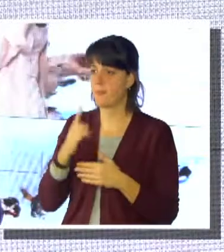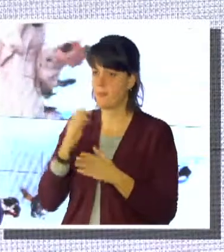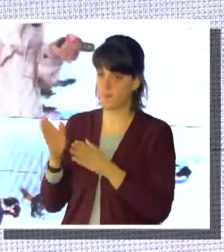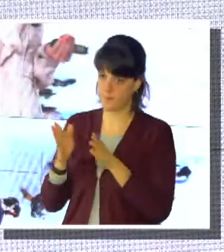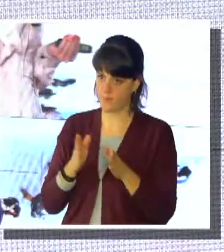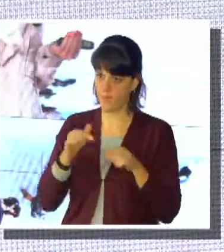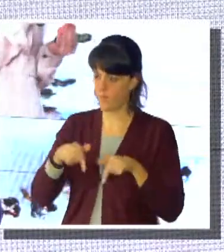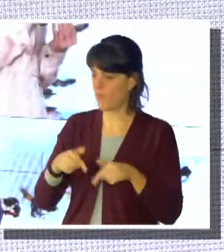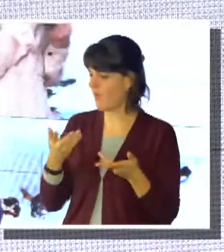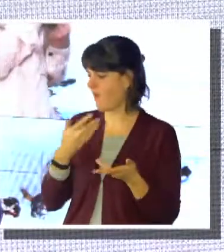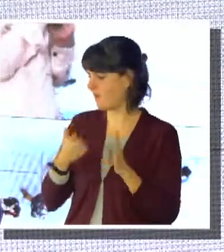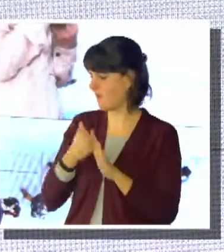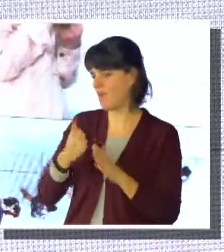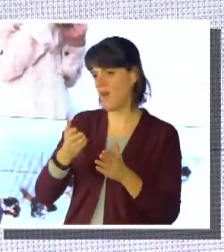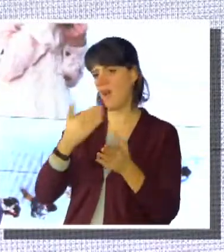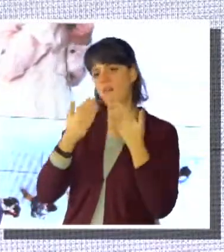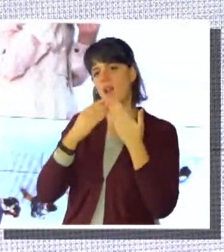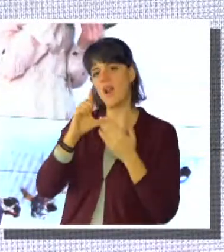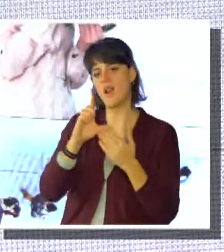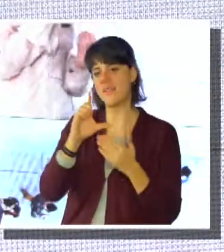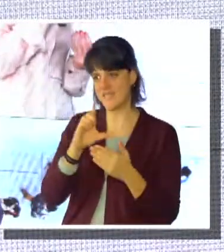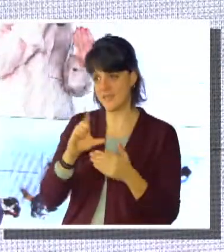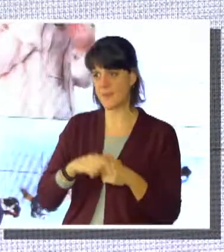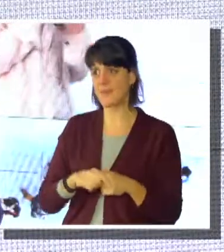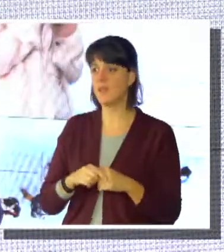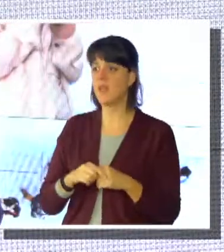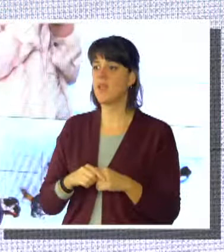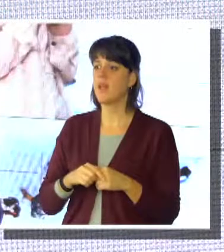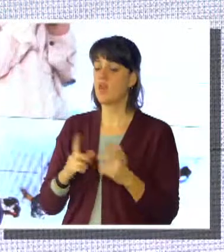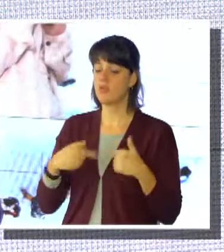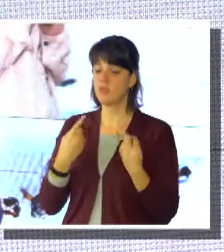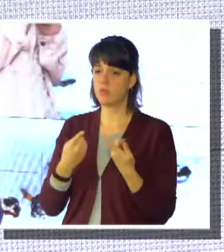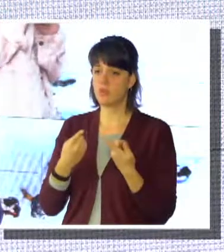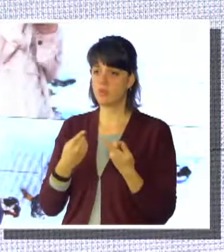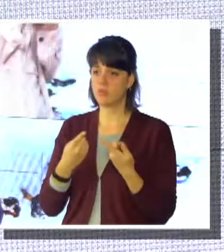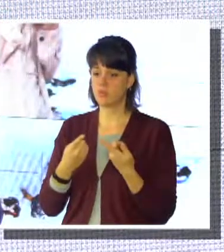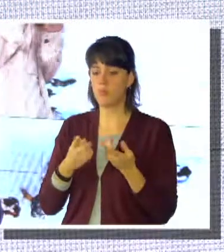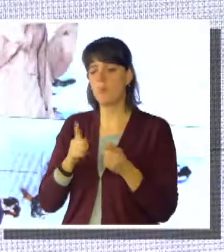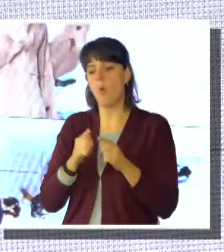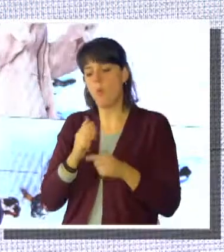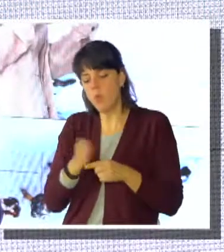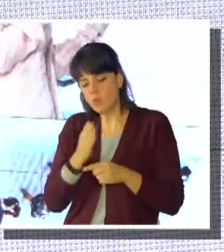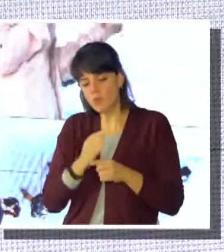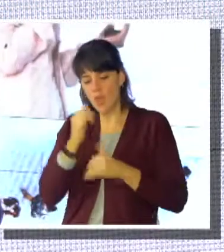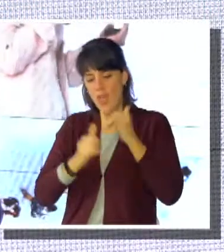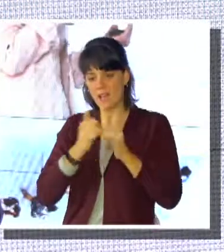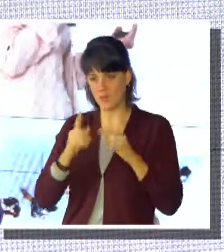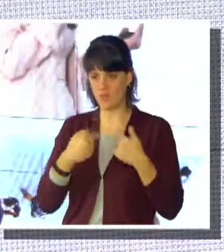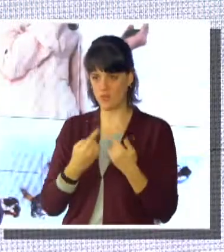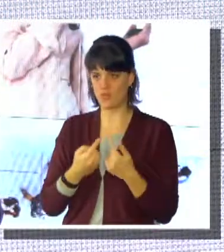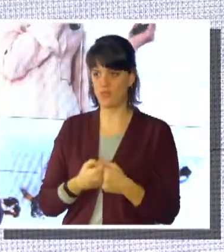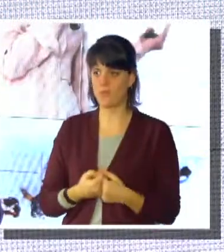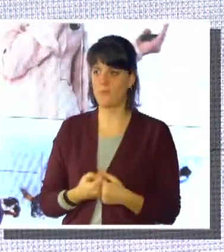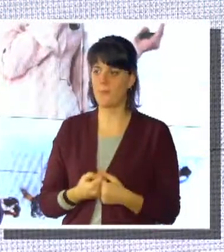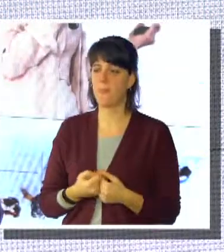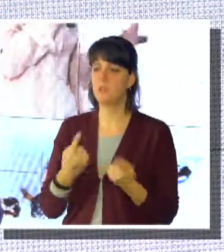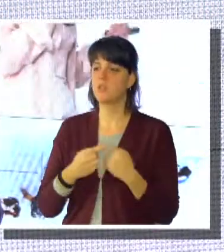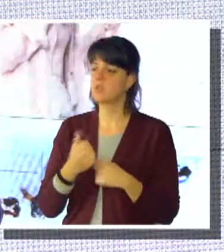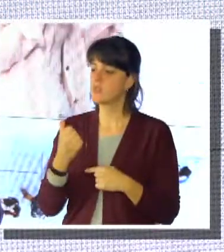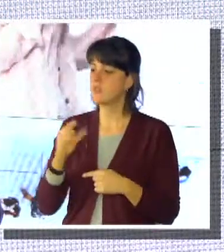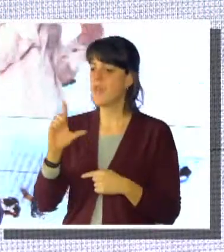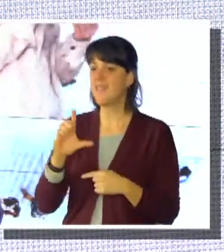actualmente estamos en un 40% más o menos, y en breve se va a ampliar a 12. De las versiones comerciales que hay de Hadoop, nosotros trabajamos con la versión